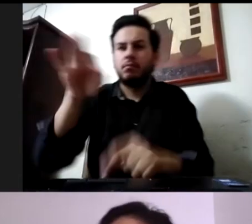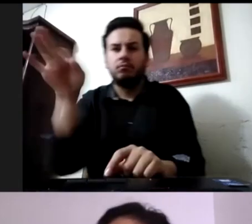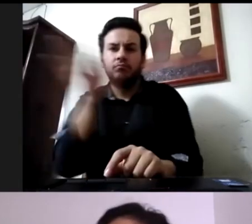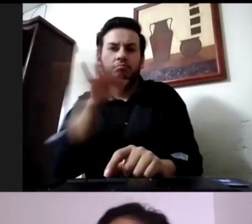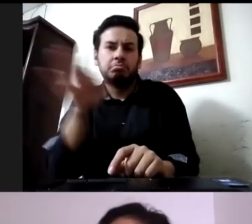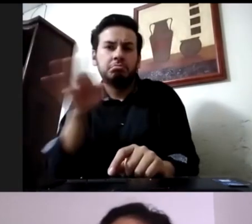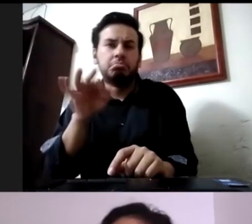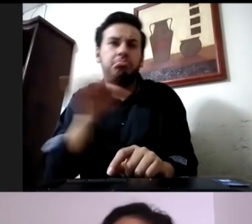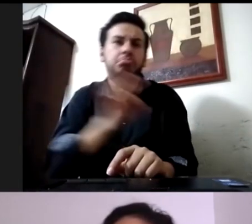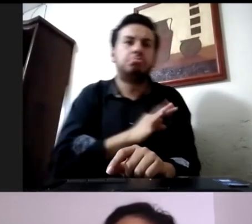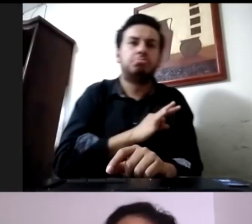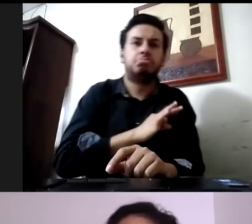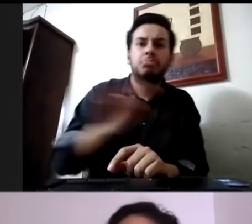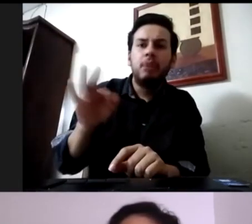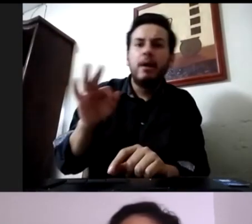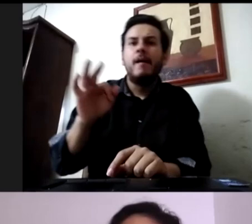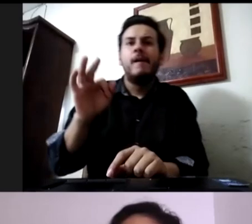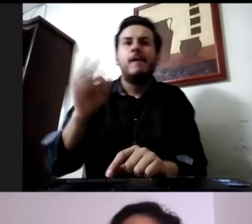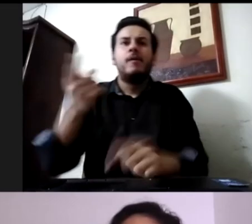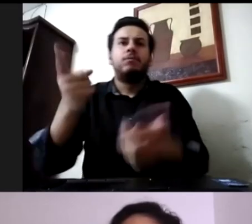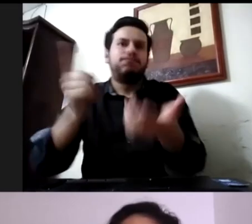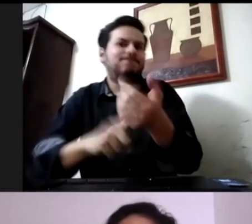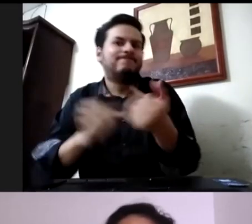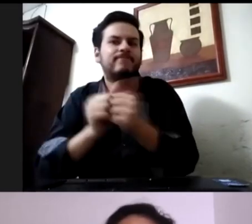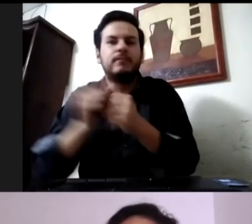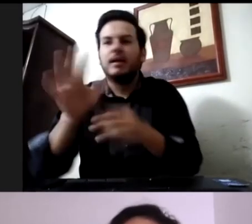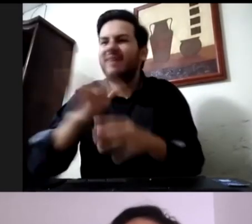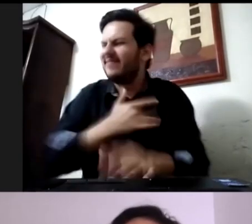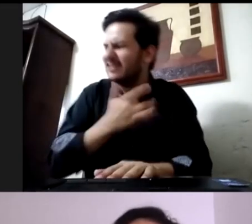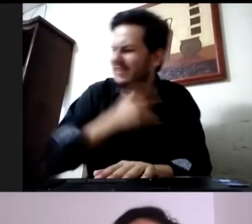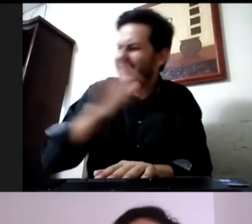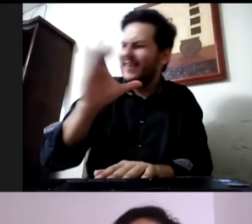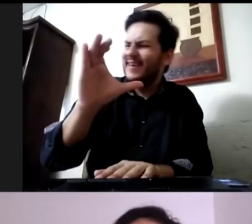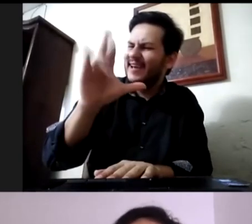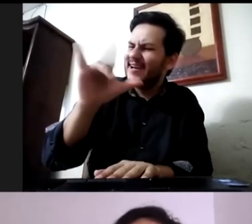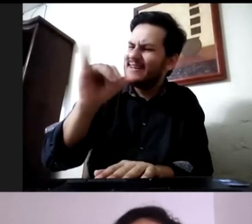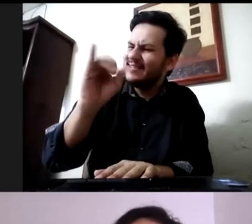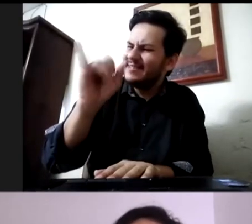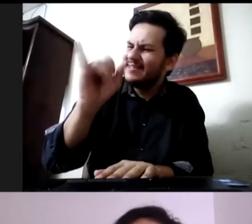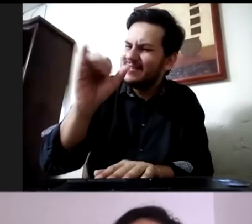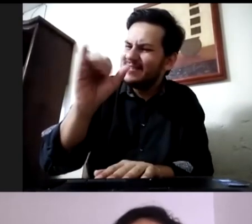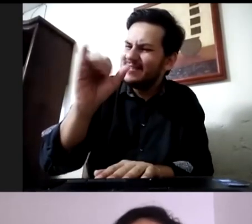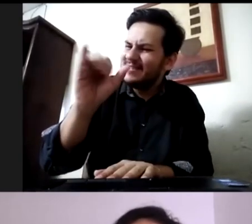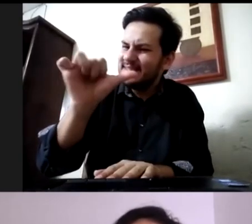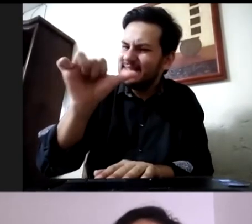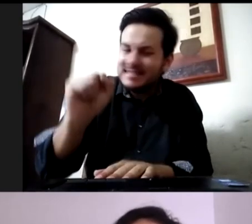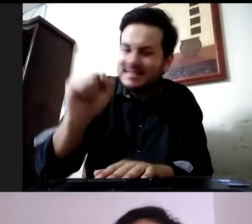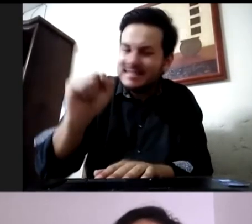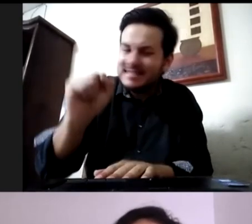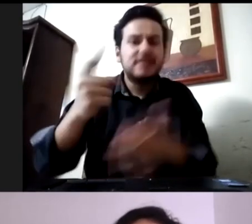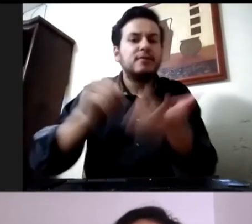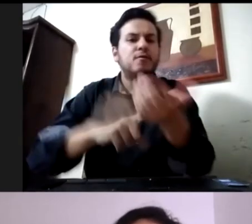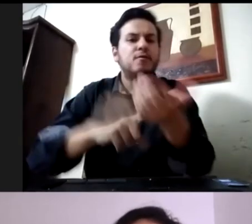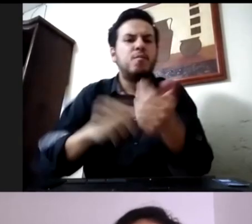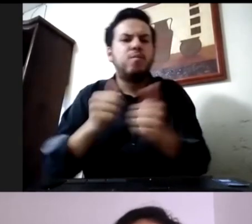superado el momento de crisis, podamos tomarnos en serio las políticas de